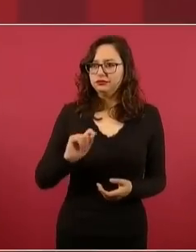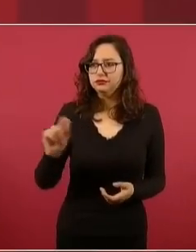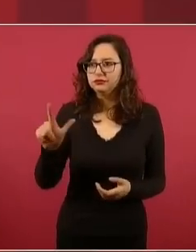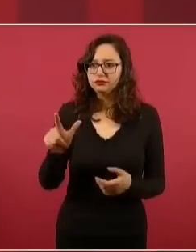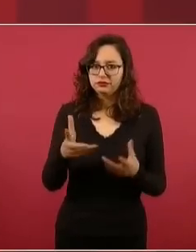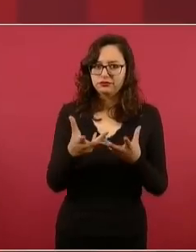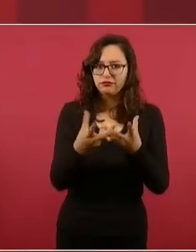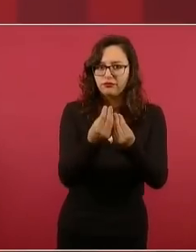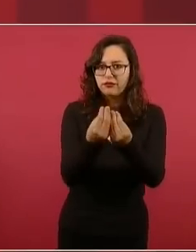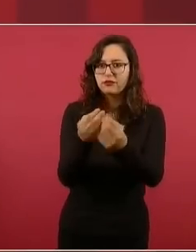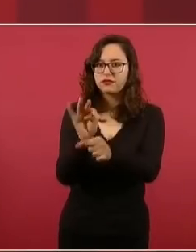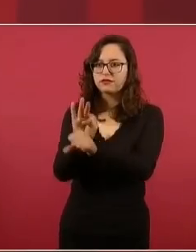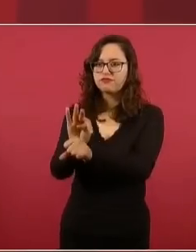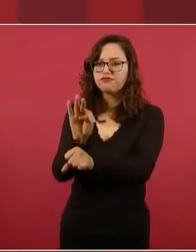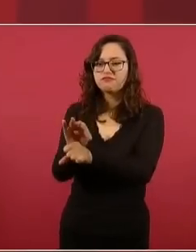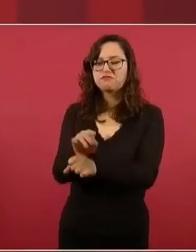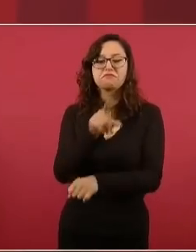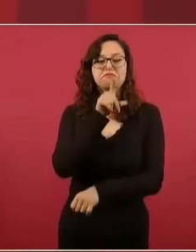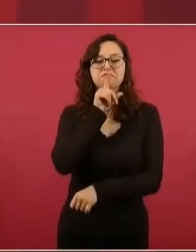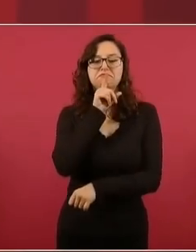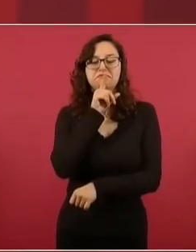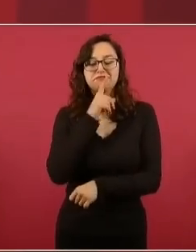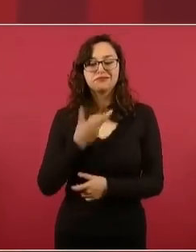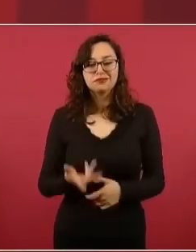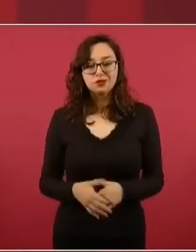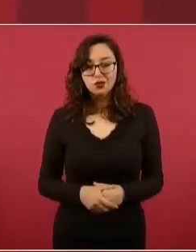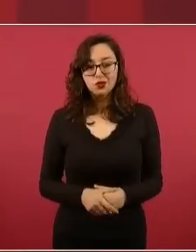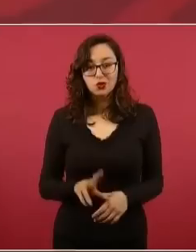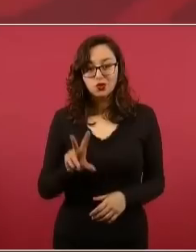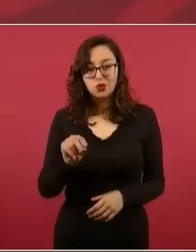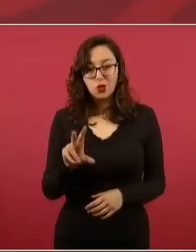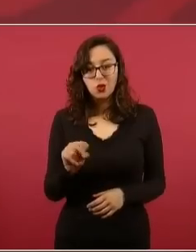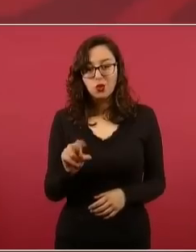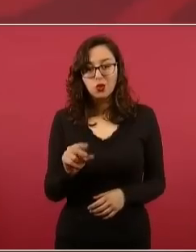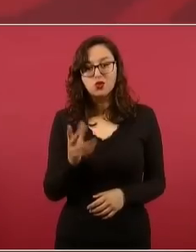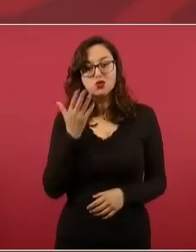profesional, digo, con una